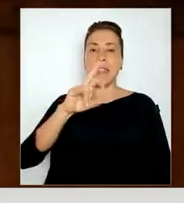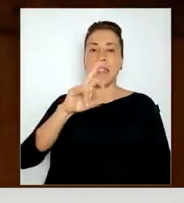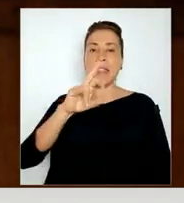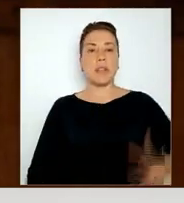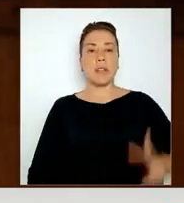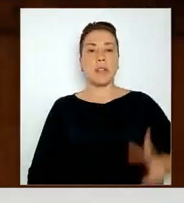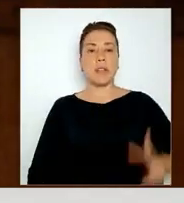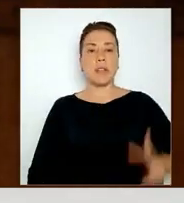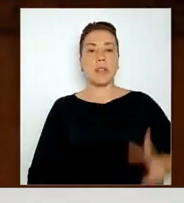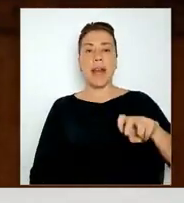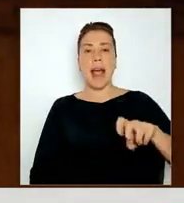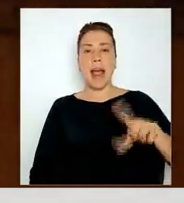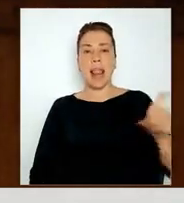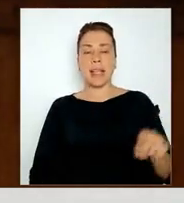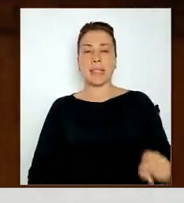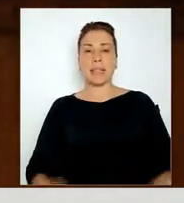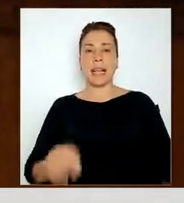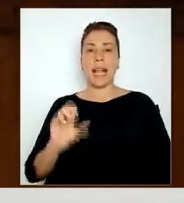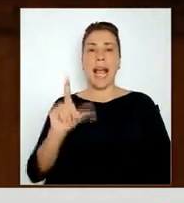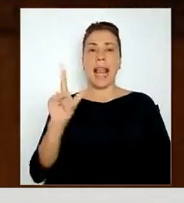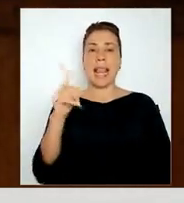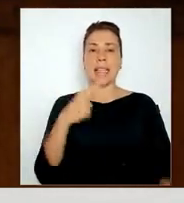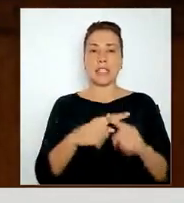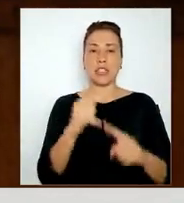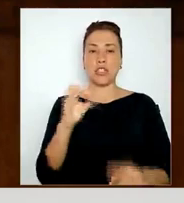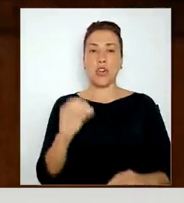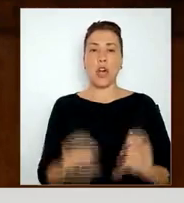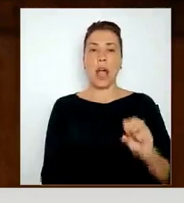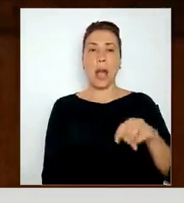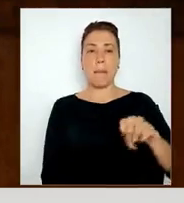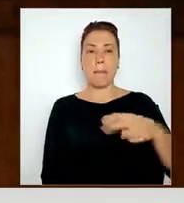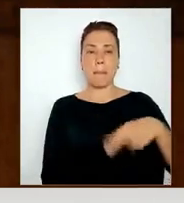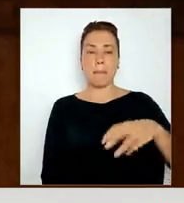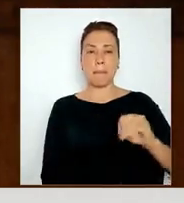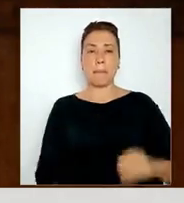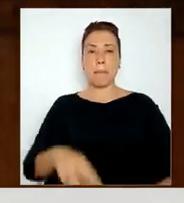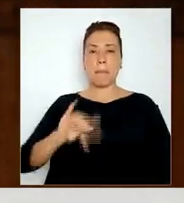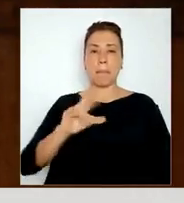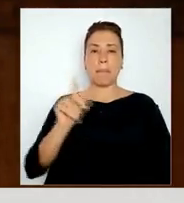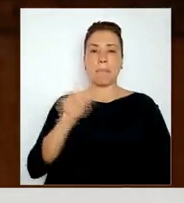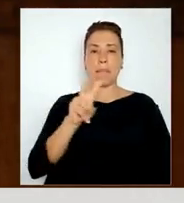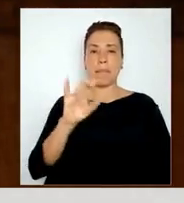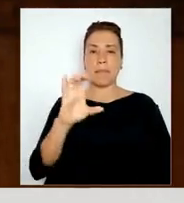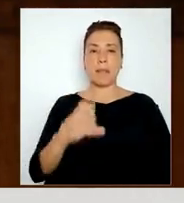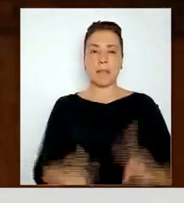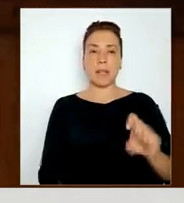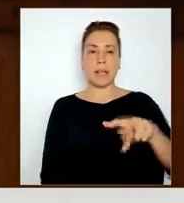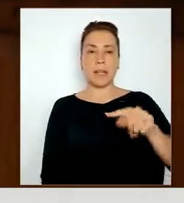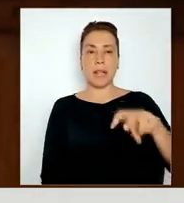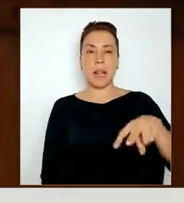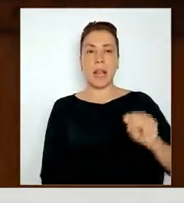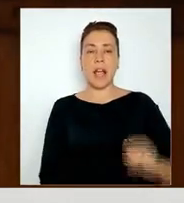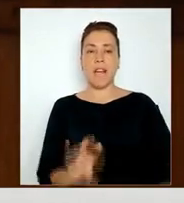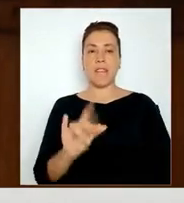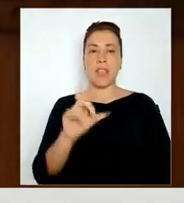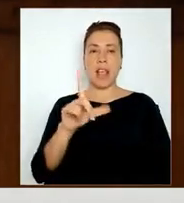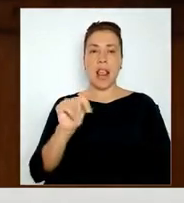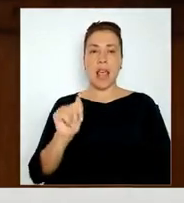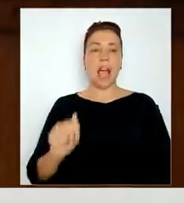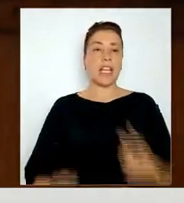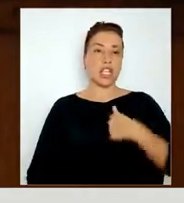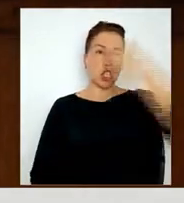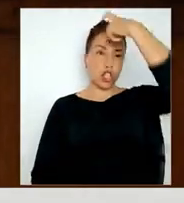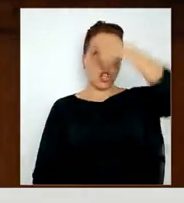Miguel Ángel calisto Felipe caamaño blado mirosevich Juan Santana Sebastián Videla Y quién habla